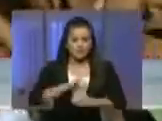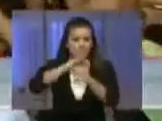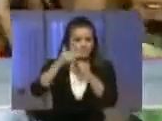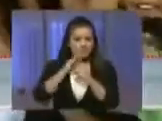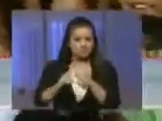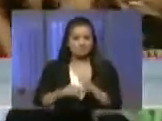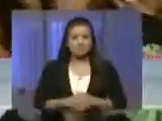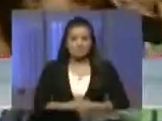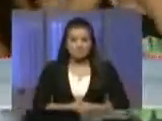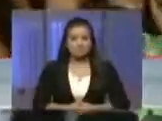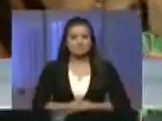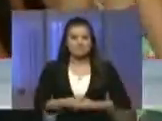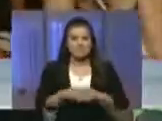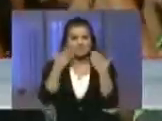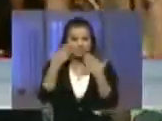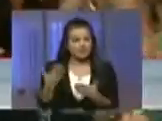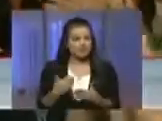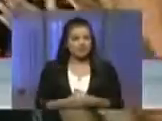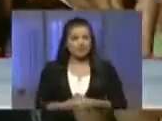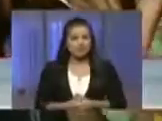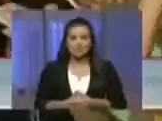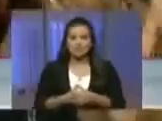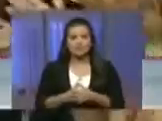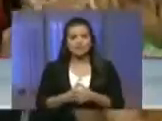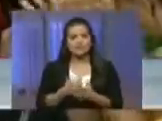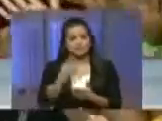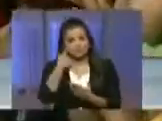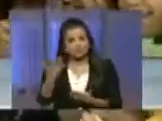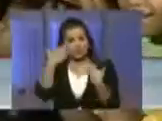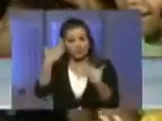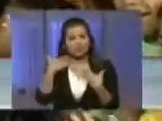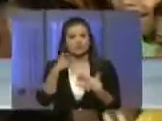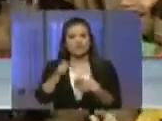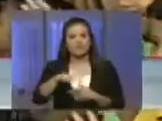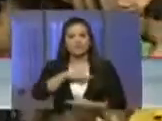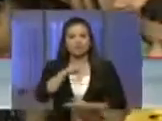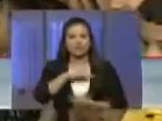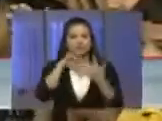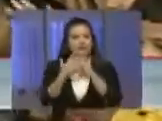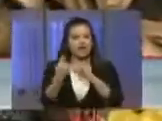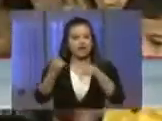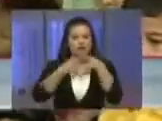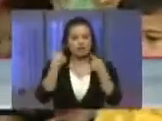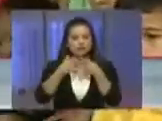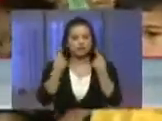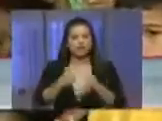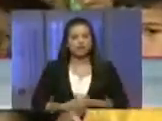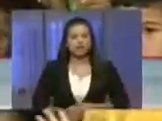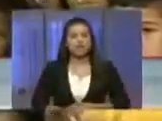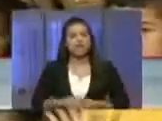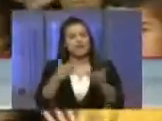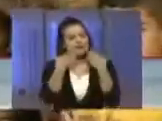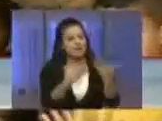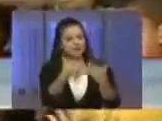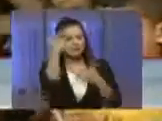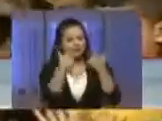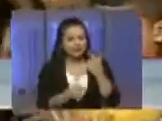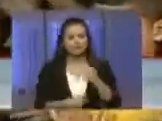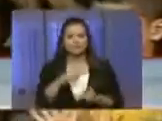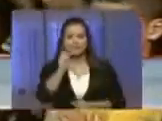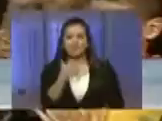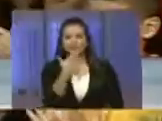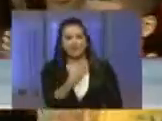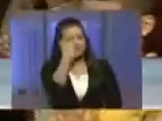barrio felices celebrando El séptimo aniversario de la gran misión barrio nuevo barrio tricolor gracias chá gracias